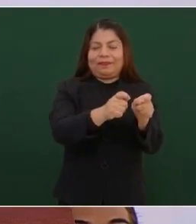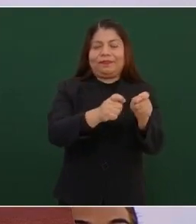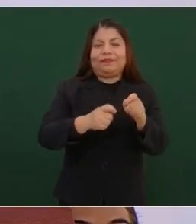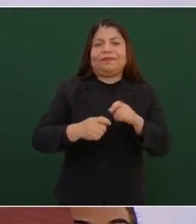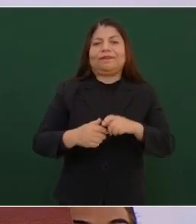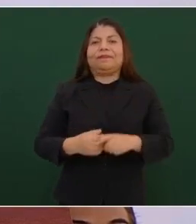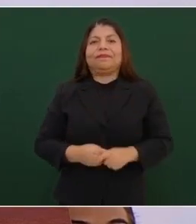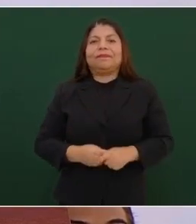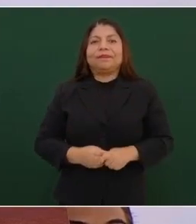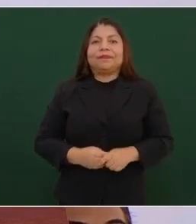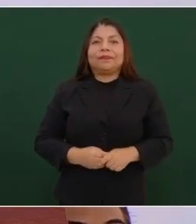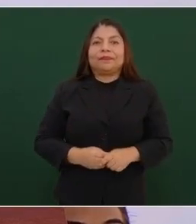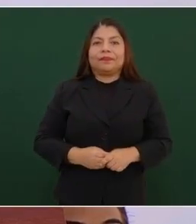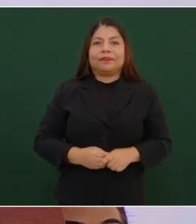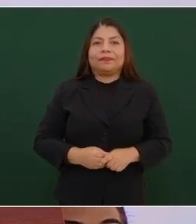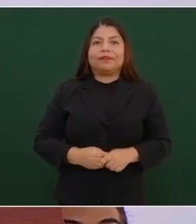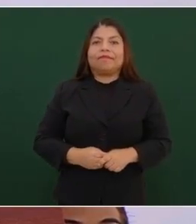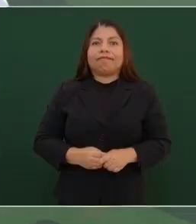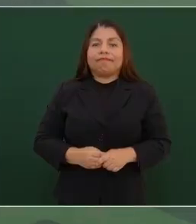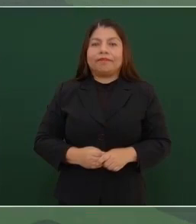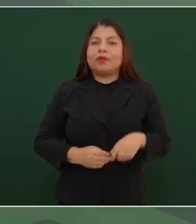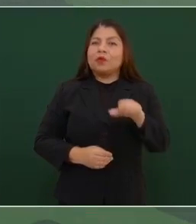otra empresa.